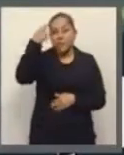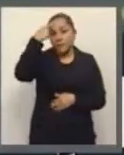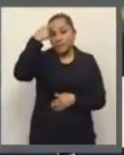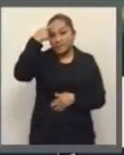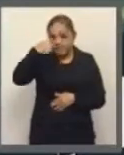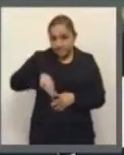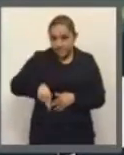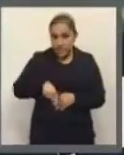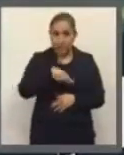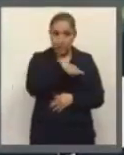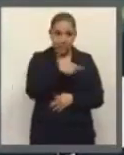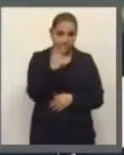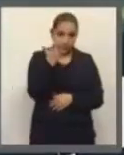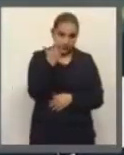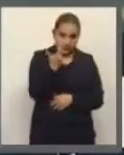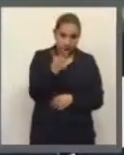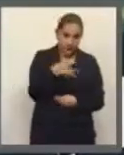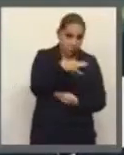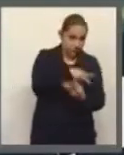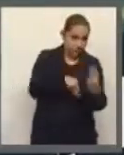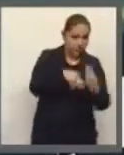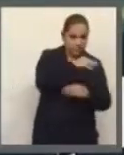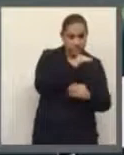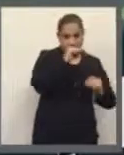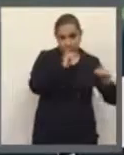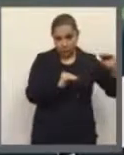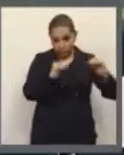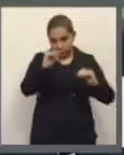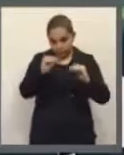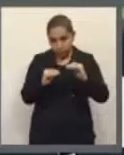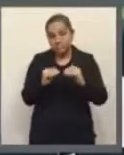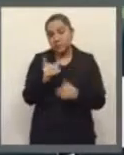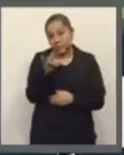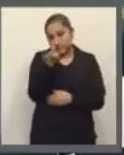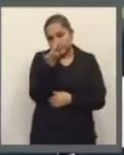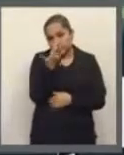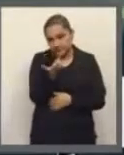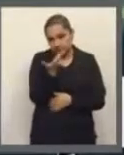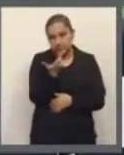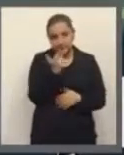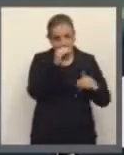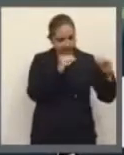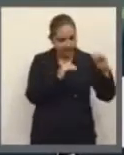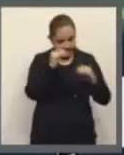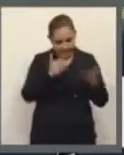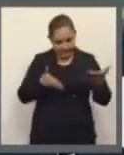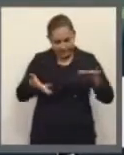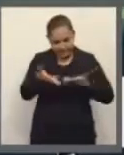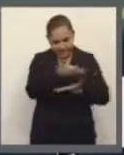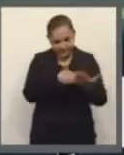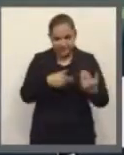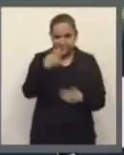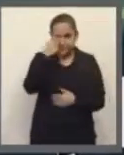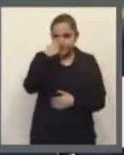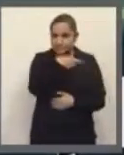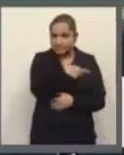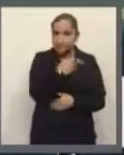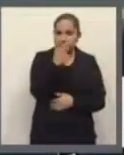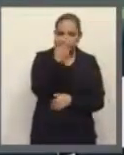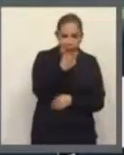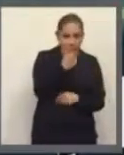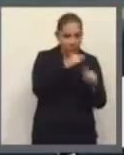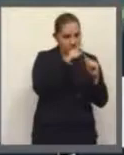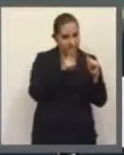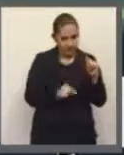incremento sostenido de la productividad y competitividad para fortalecer el desarrollo